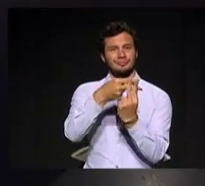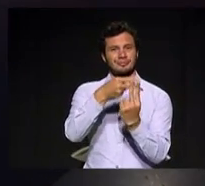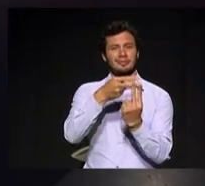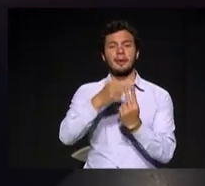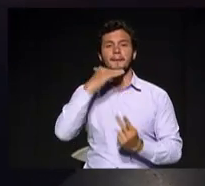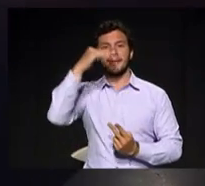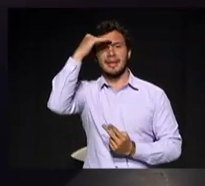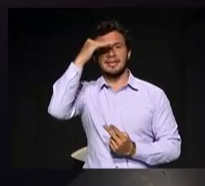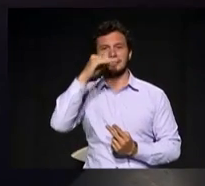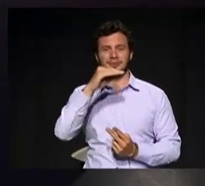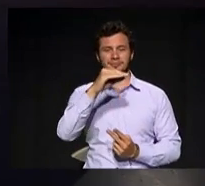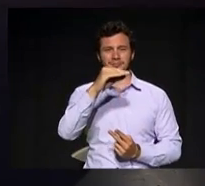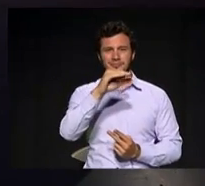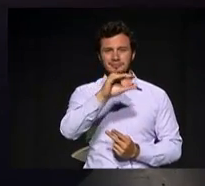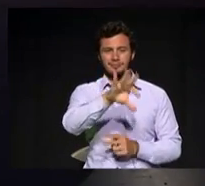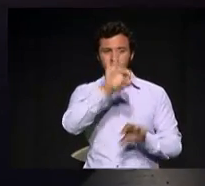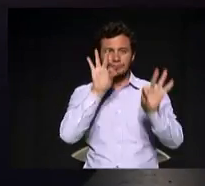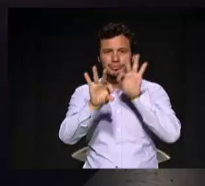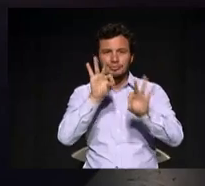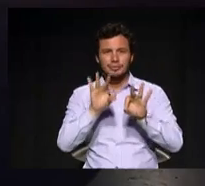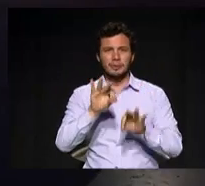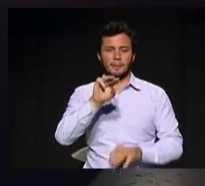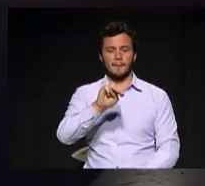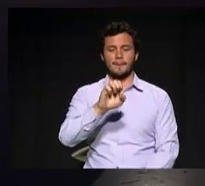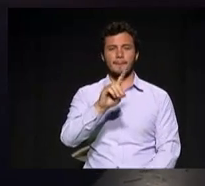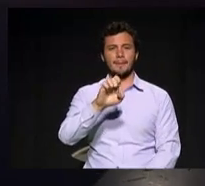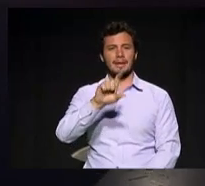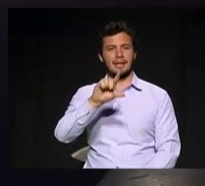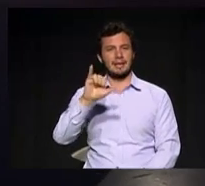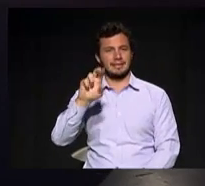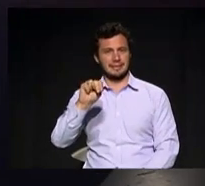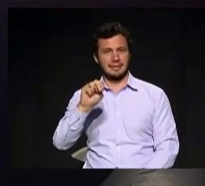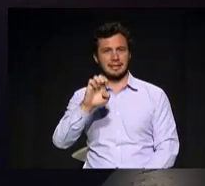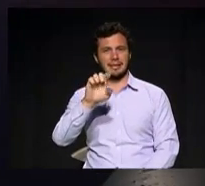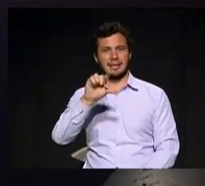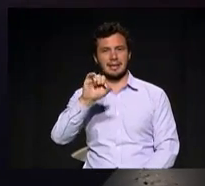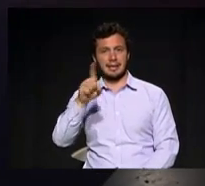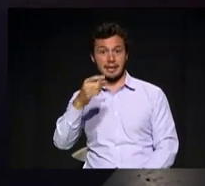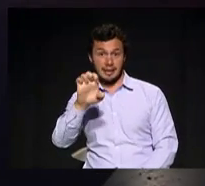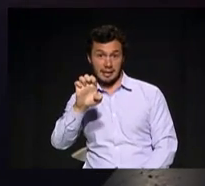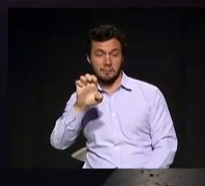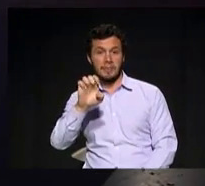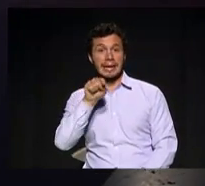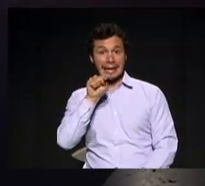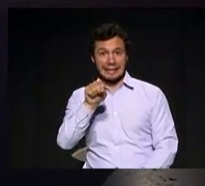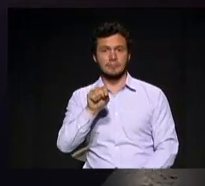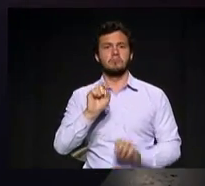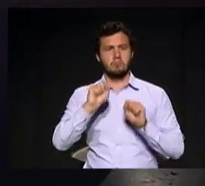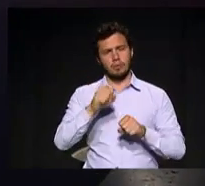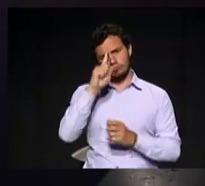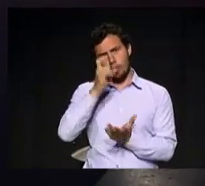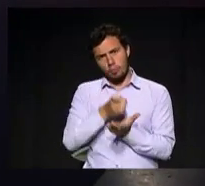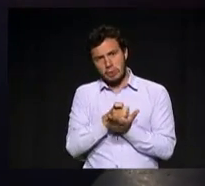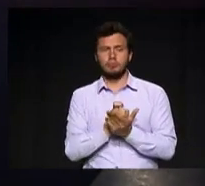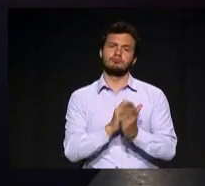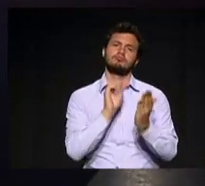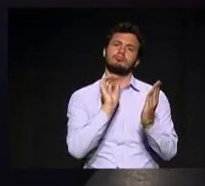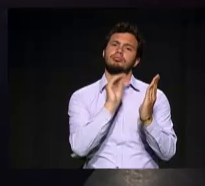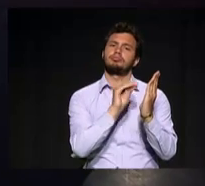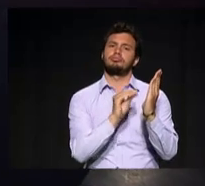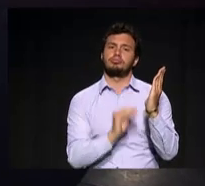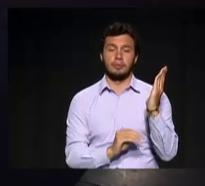desconecten durante la próxima hora para conocer las propuestas de este primer bloque de candidatos y de 9 a 10 de la noche las propuestas del segundo